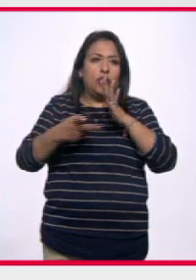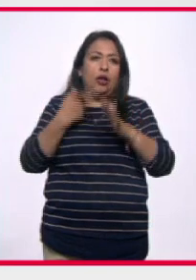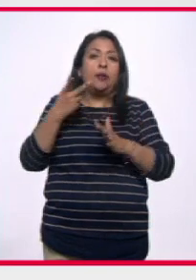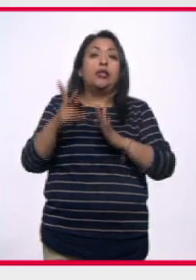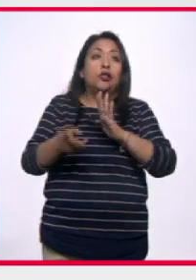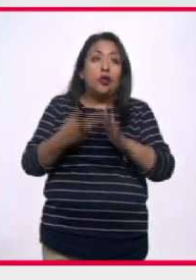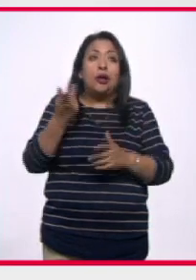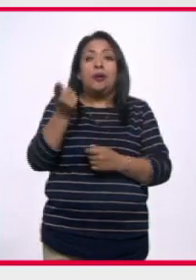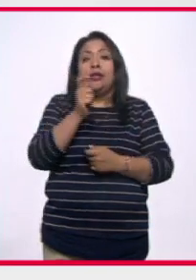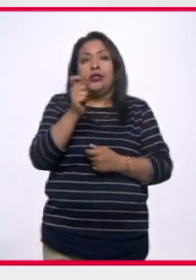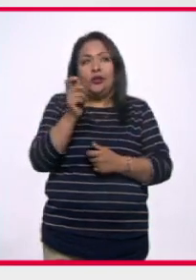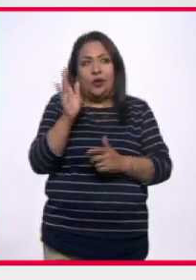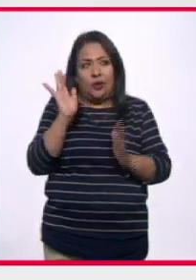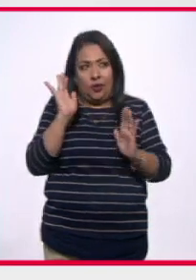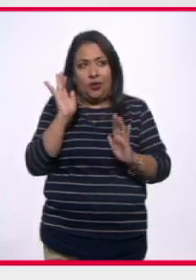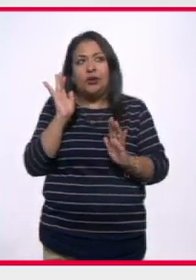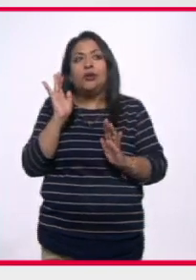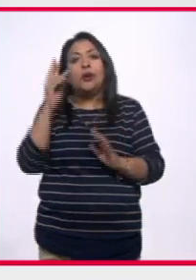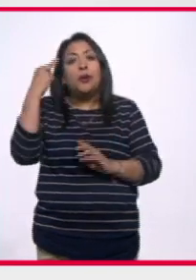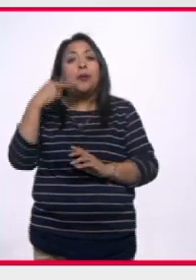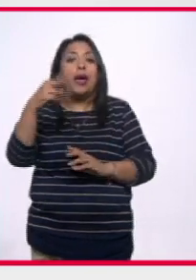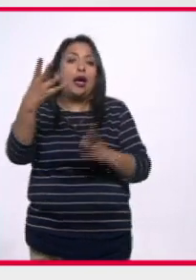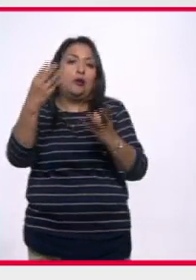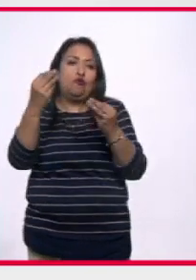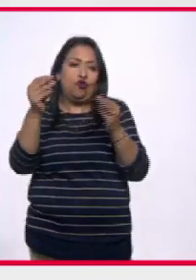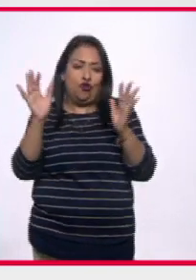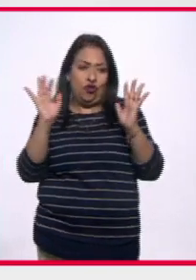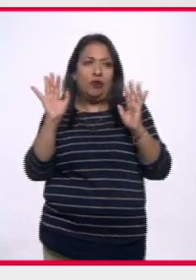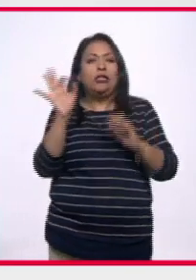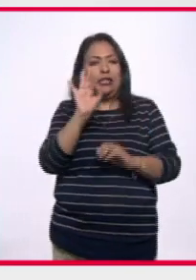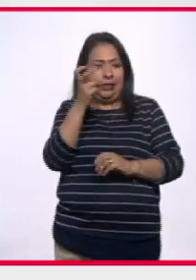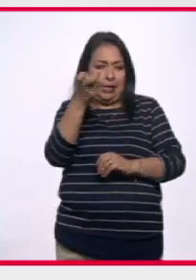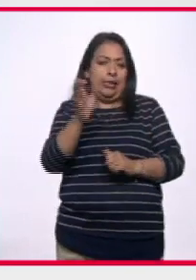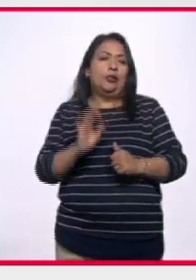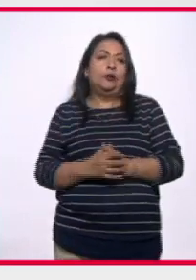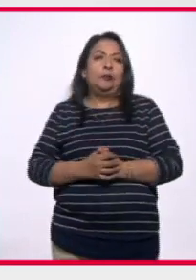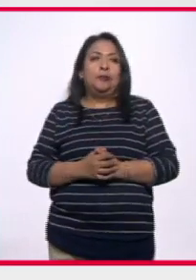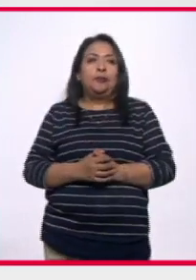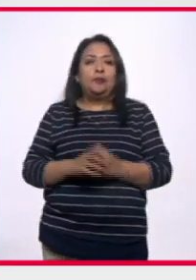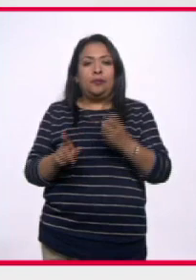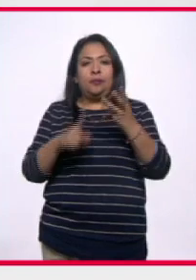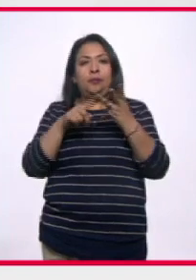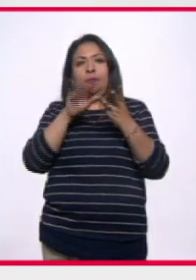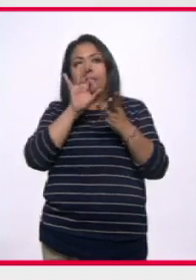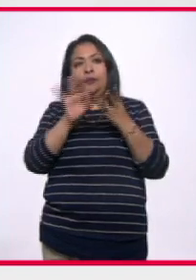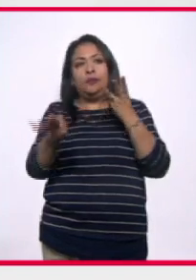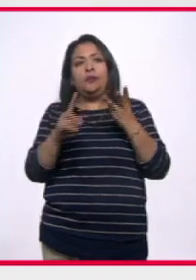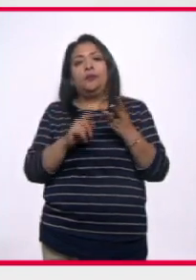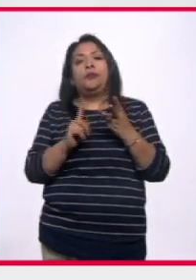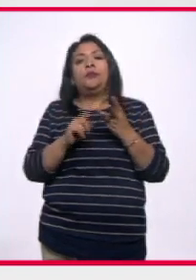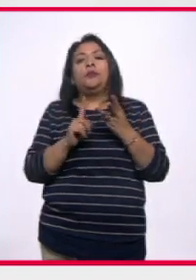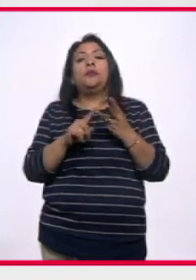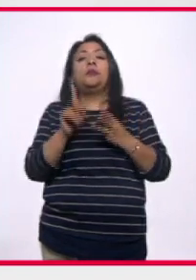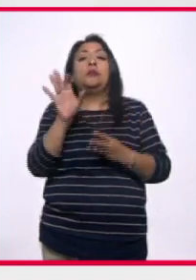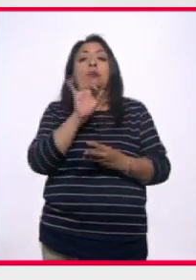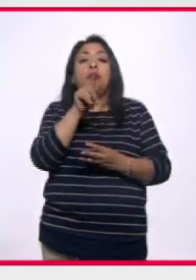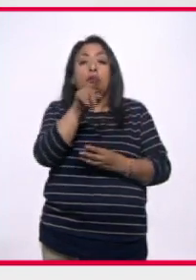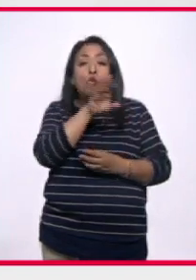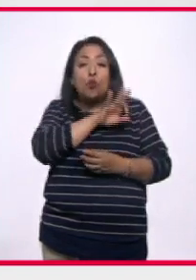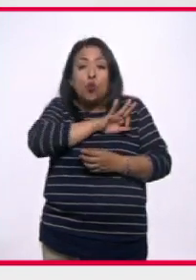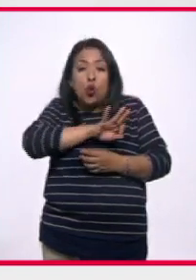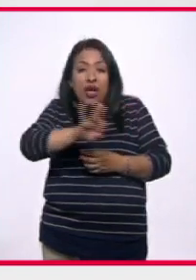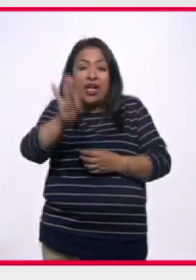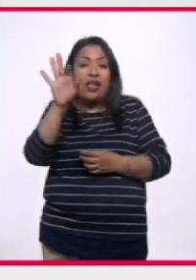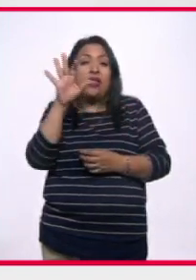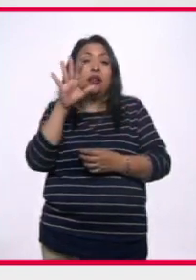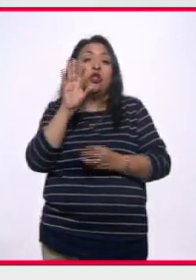novios este viajar mucho quizás y finalmente si pudieras o